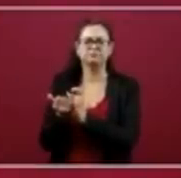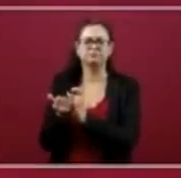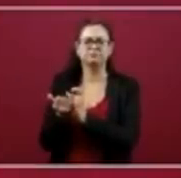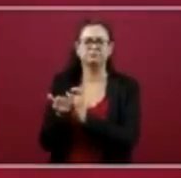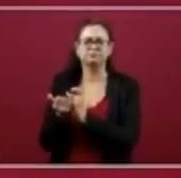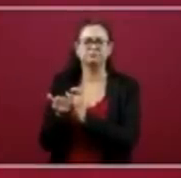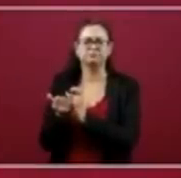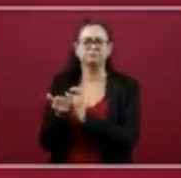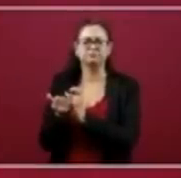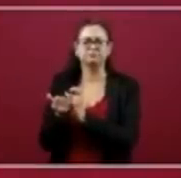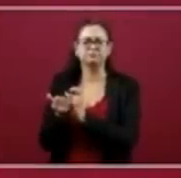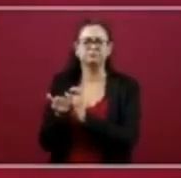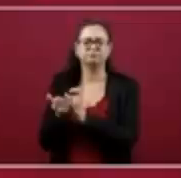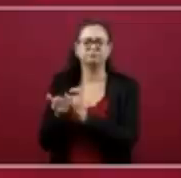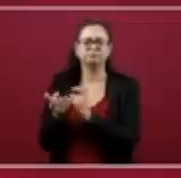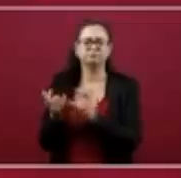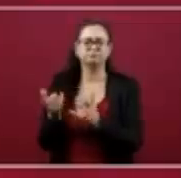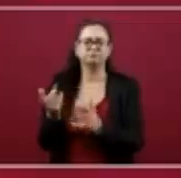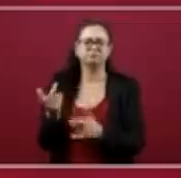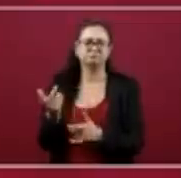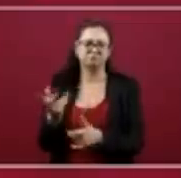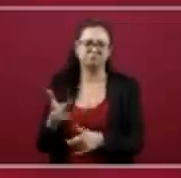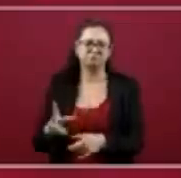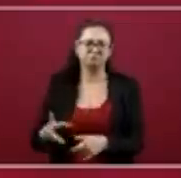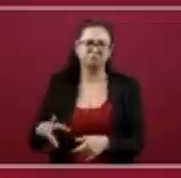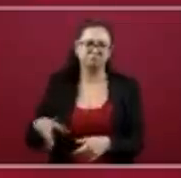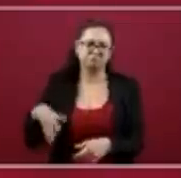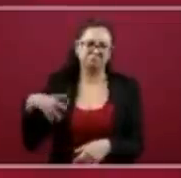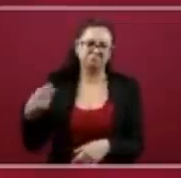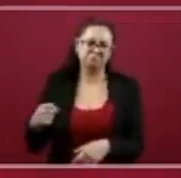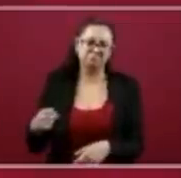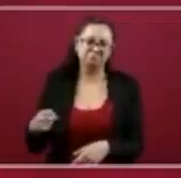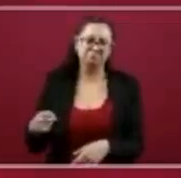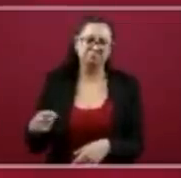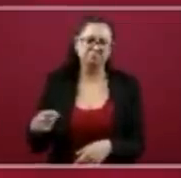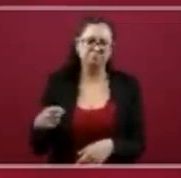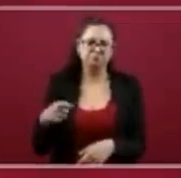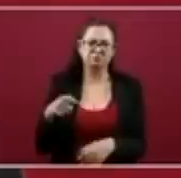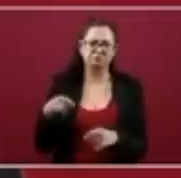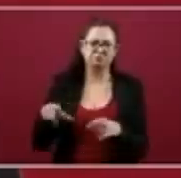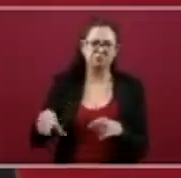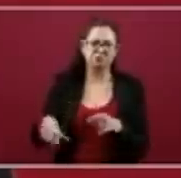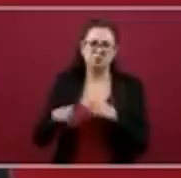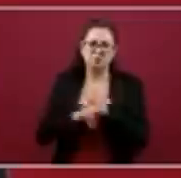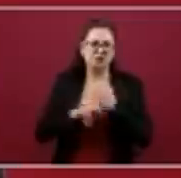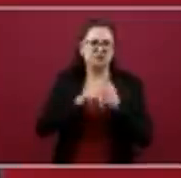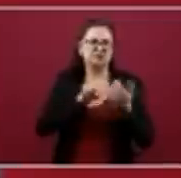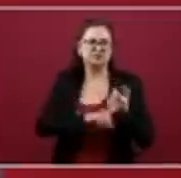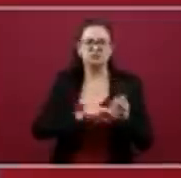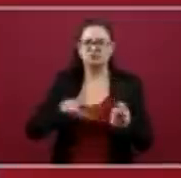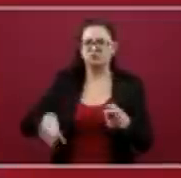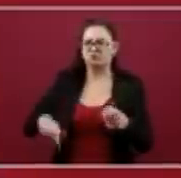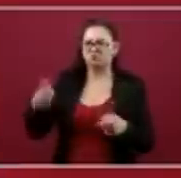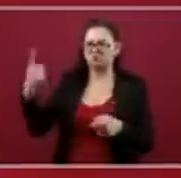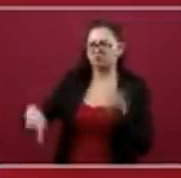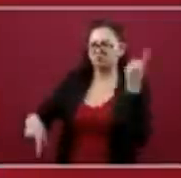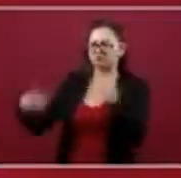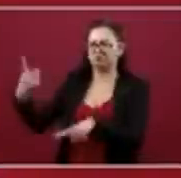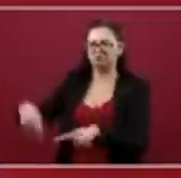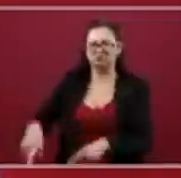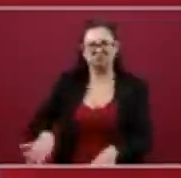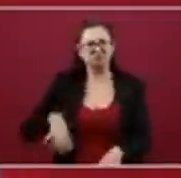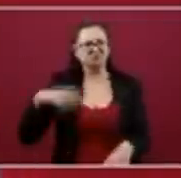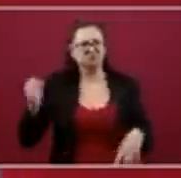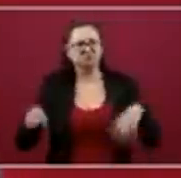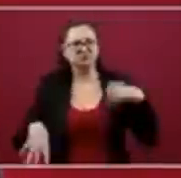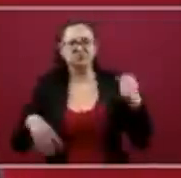llevar a cabo actos autoritarios del Estado mexicano. Ahora, como parte